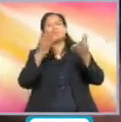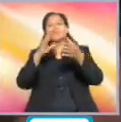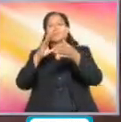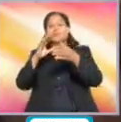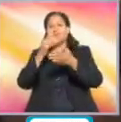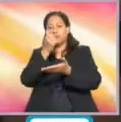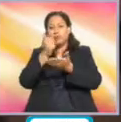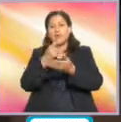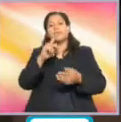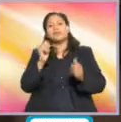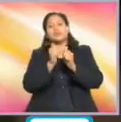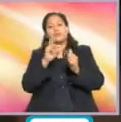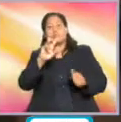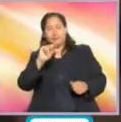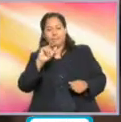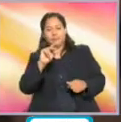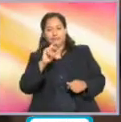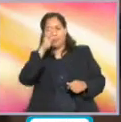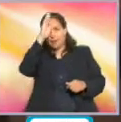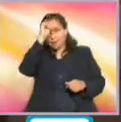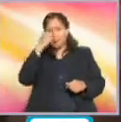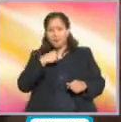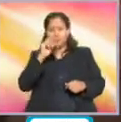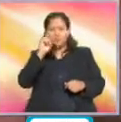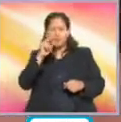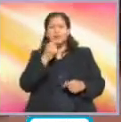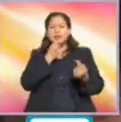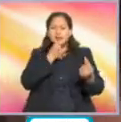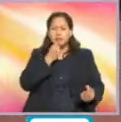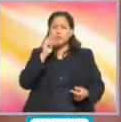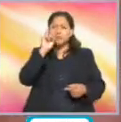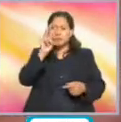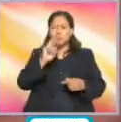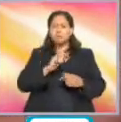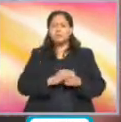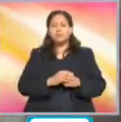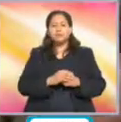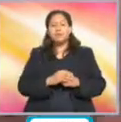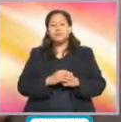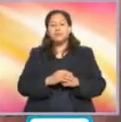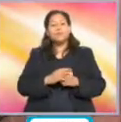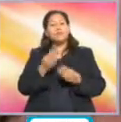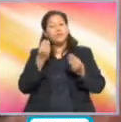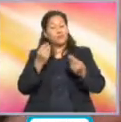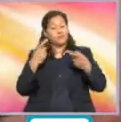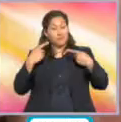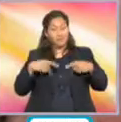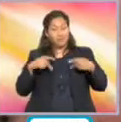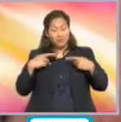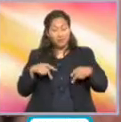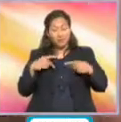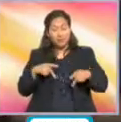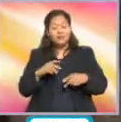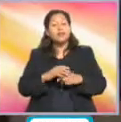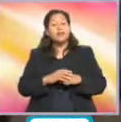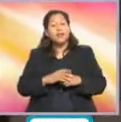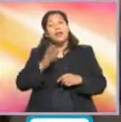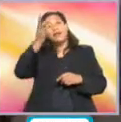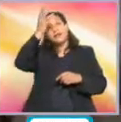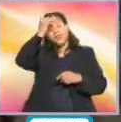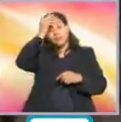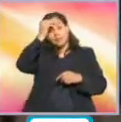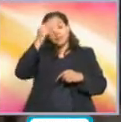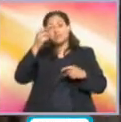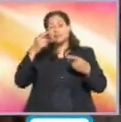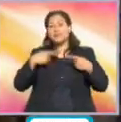en televisión, salía en la televisión, yo me acuerdo verlo cuando yo era chico, Domingo Rex. O sea, porque mucha gente, nos aprendimos de